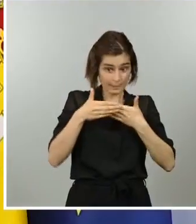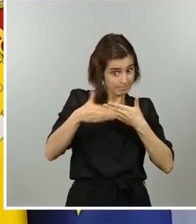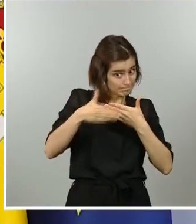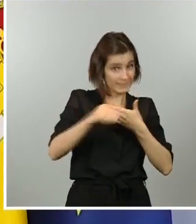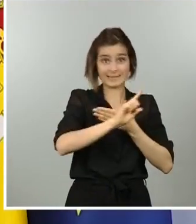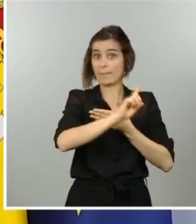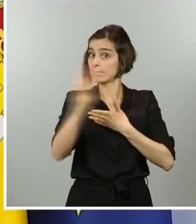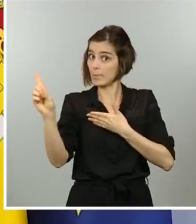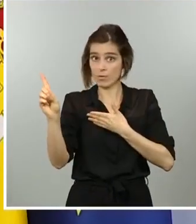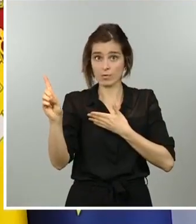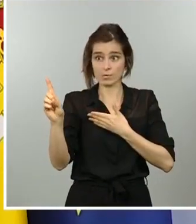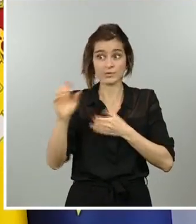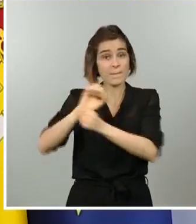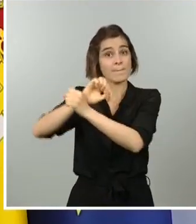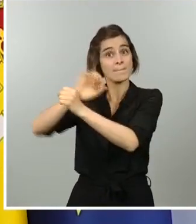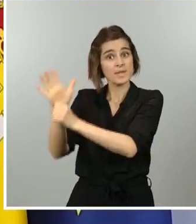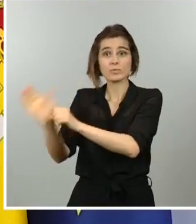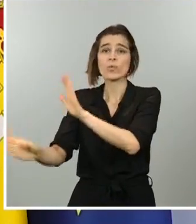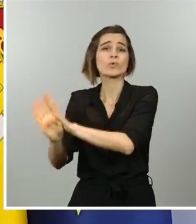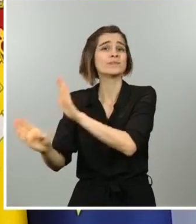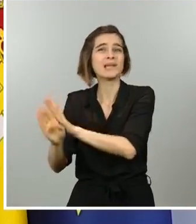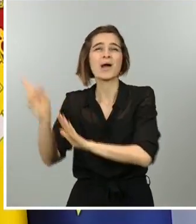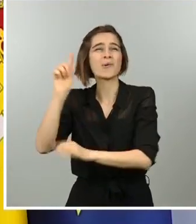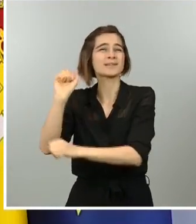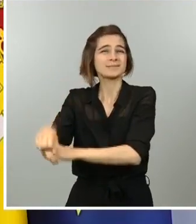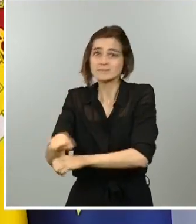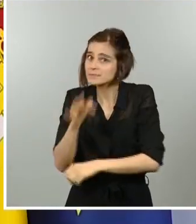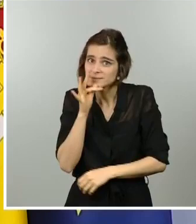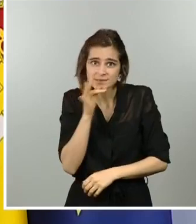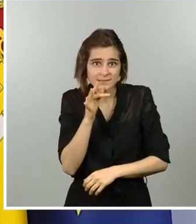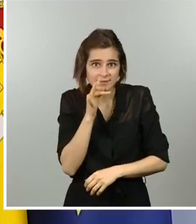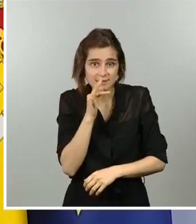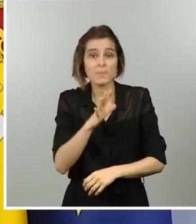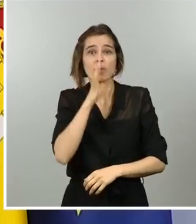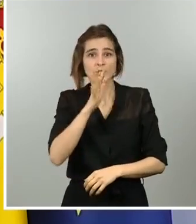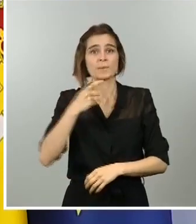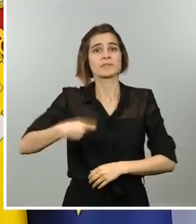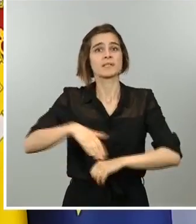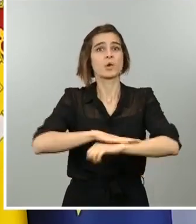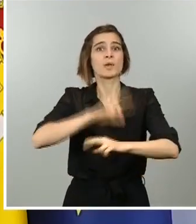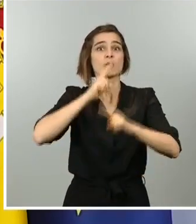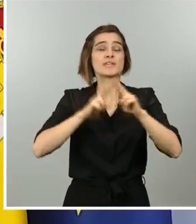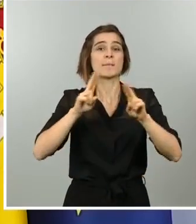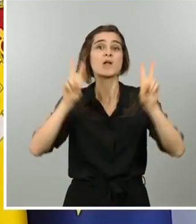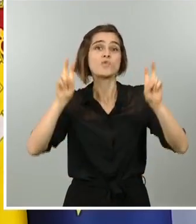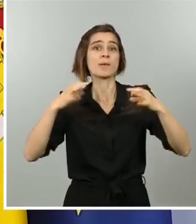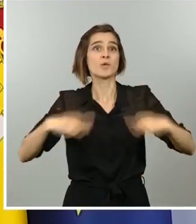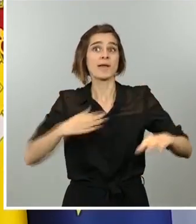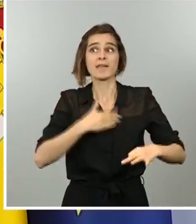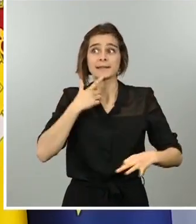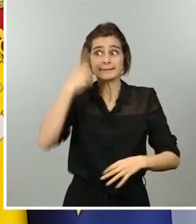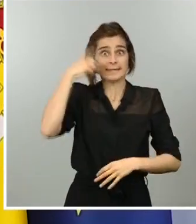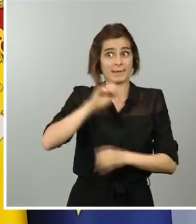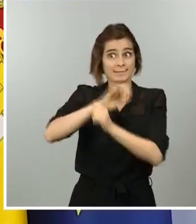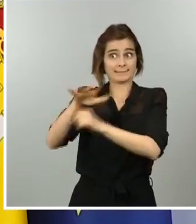a convivir con el virus. Eso es lo que el presidente del Gobierno ha calificado de nueva normalidad. Eso es lo que estas órdenes, que son a veces un poco